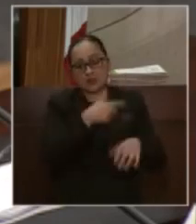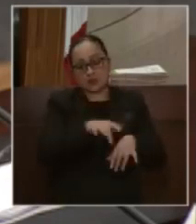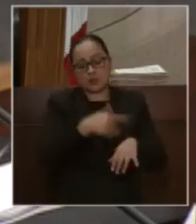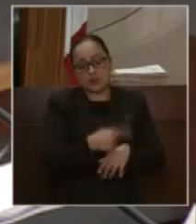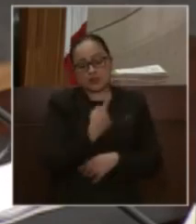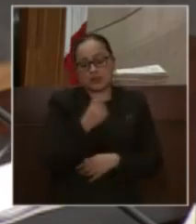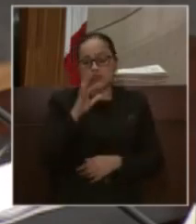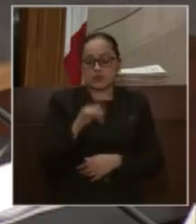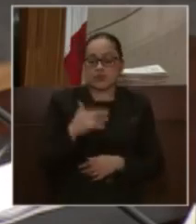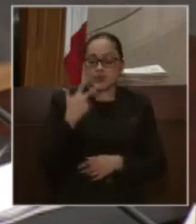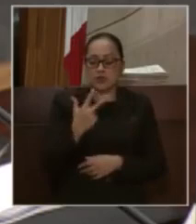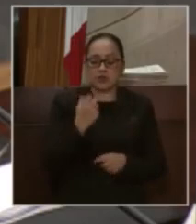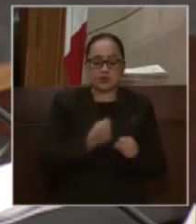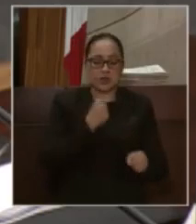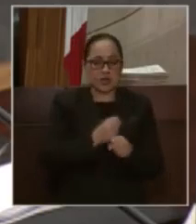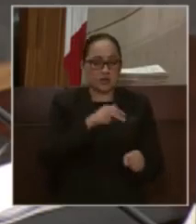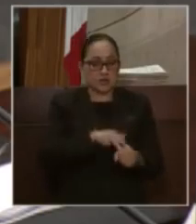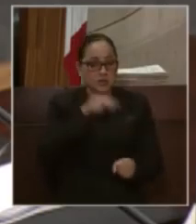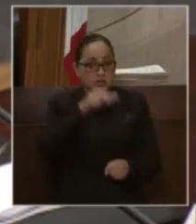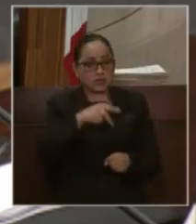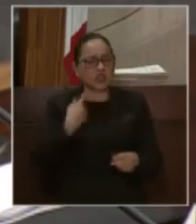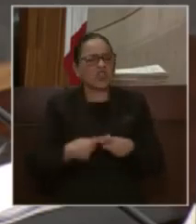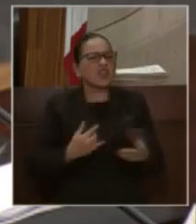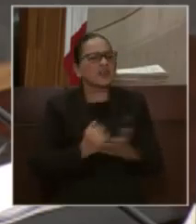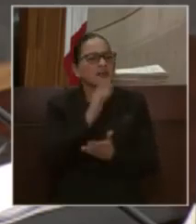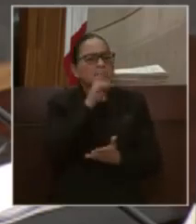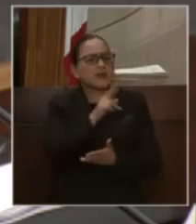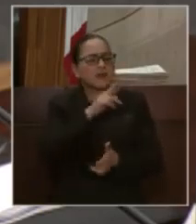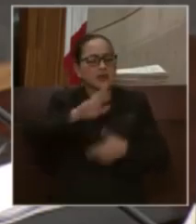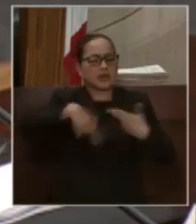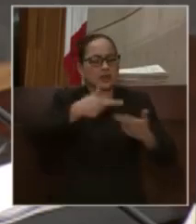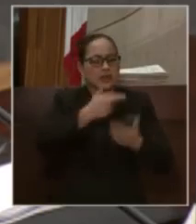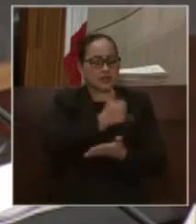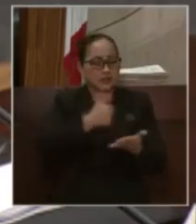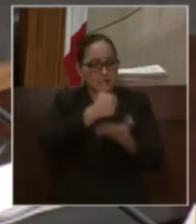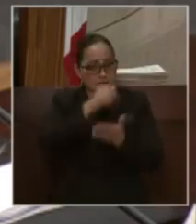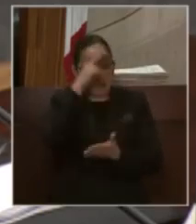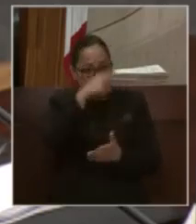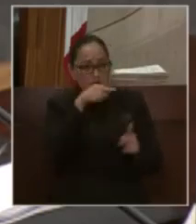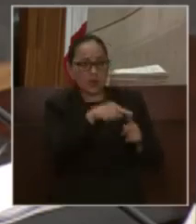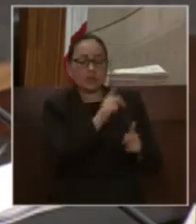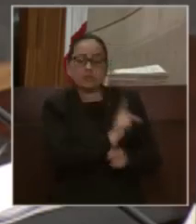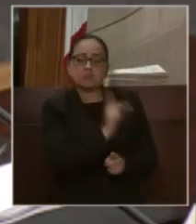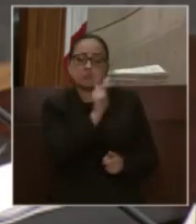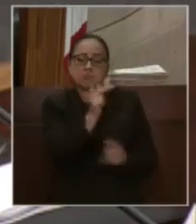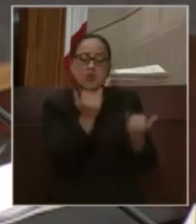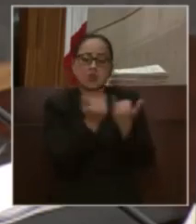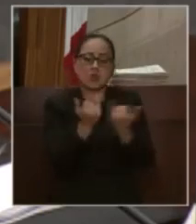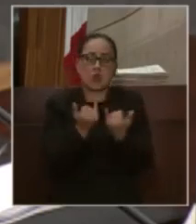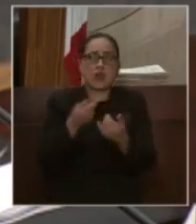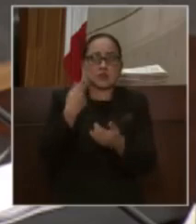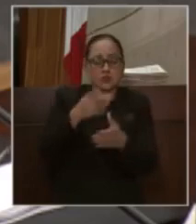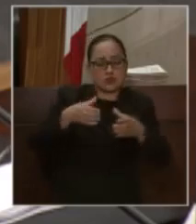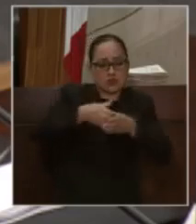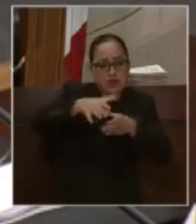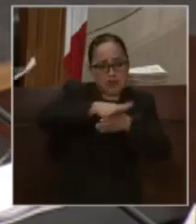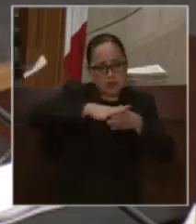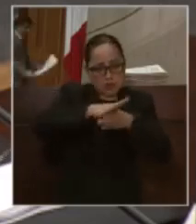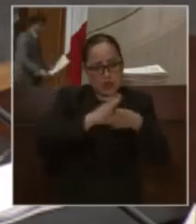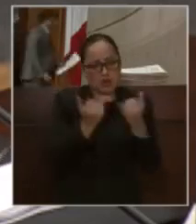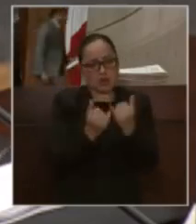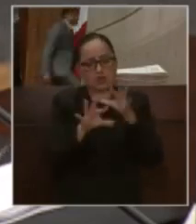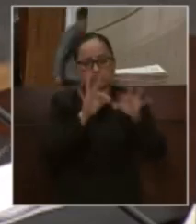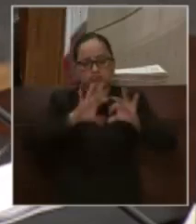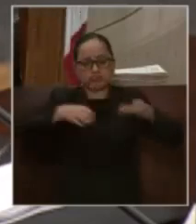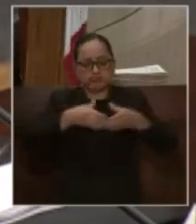número 158 de esta anualidad, emitida por la Sala Regional Ciudad de México, que confirmó la sentencia del Tribunal Local y con ello la integración